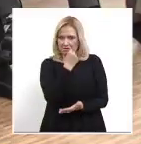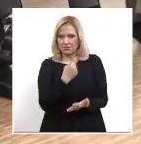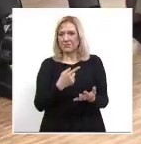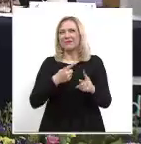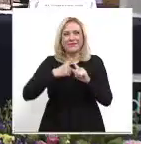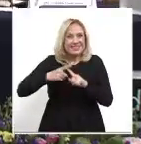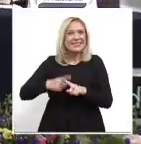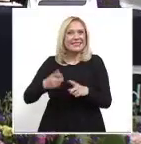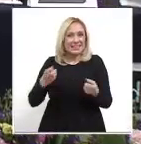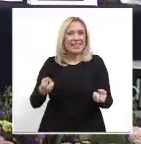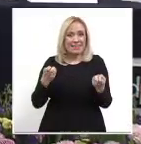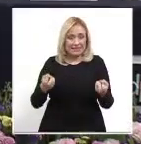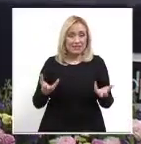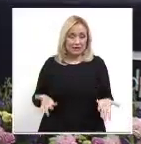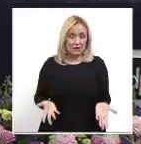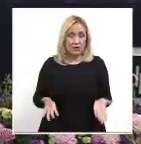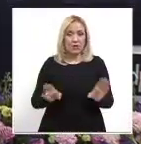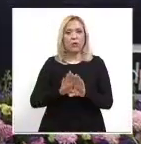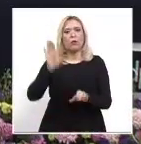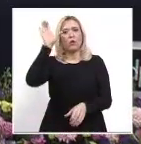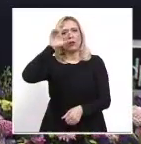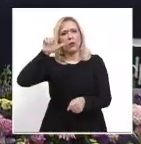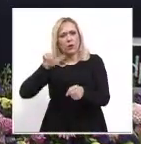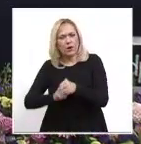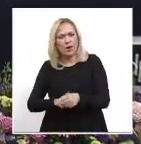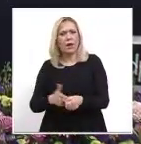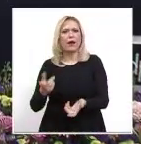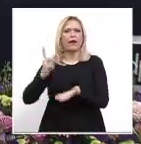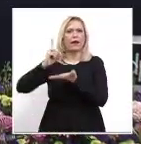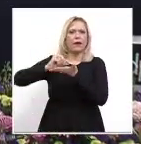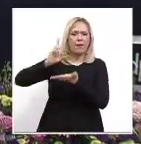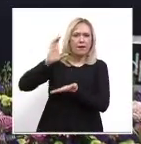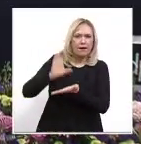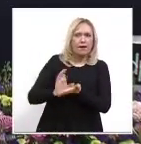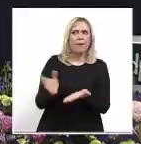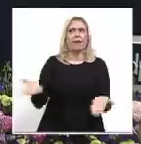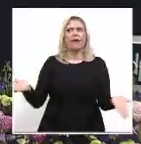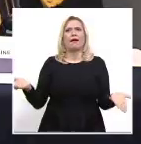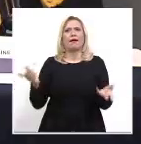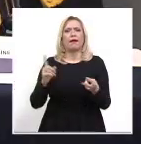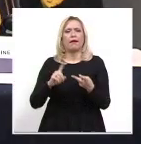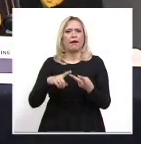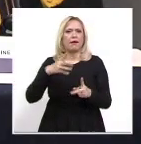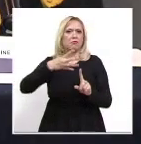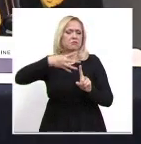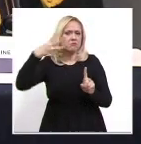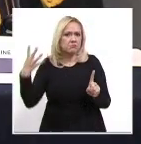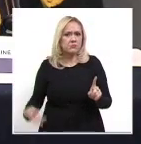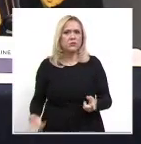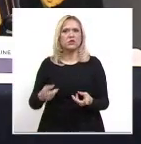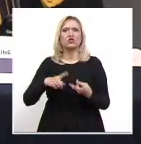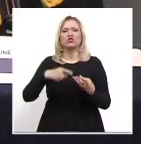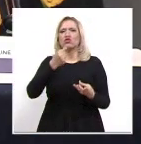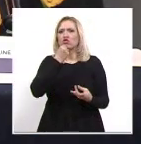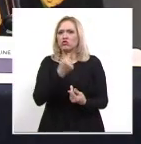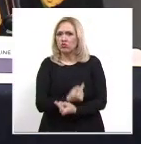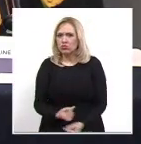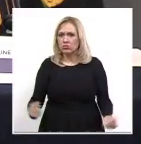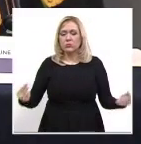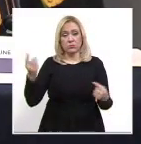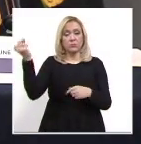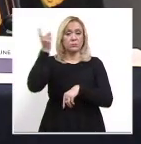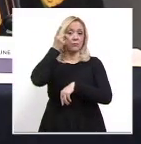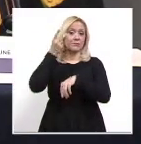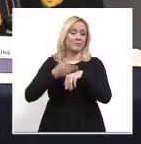la perspectiva etaria, intercultural para personas con discapacidad o de la comunidad LGBTIQ+. La directora del